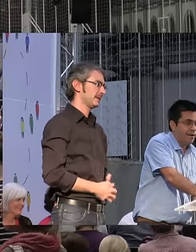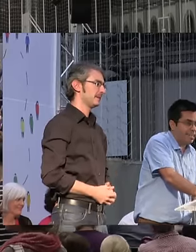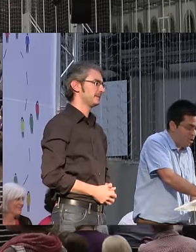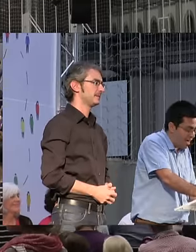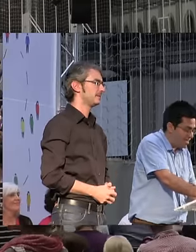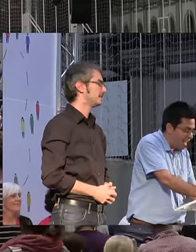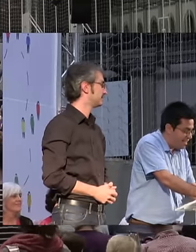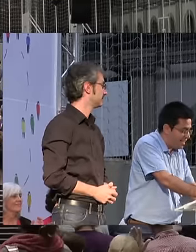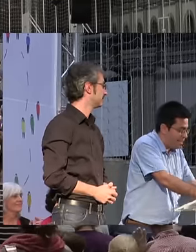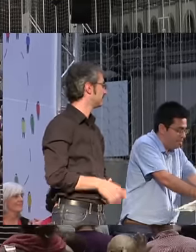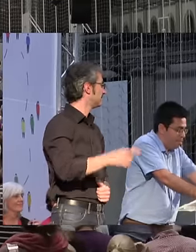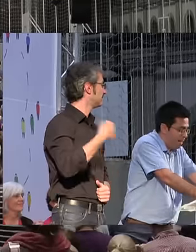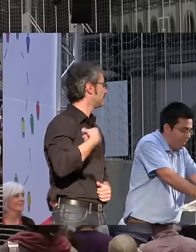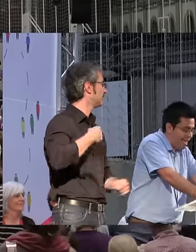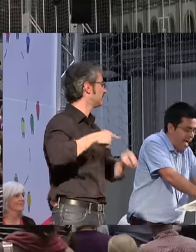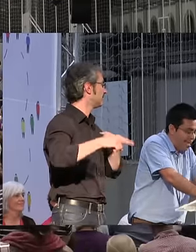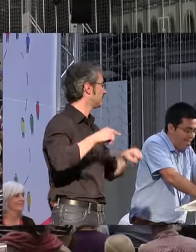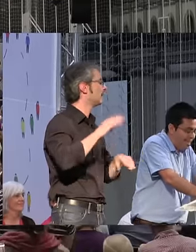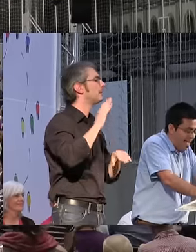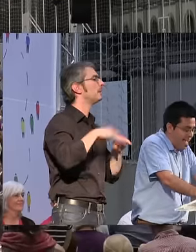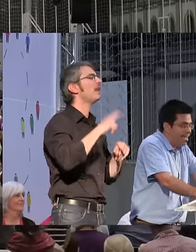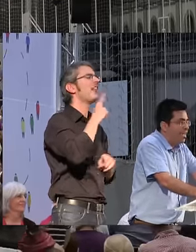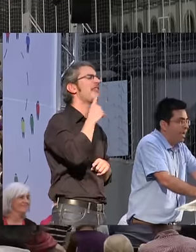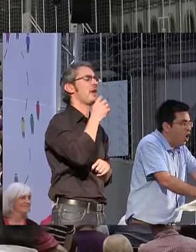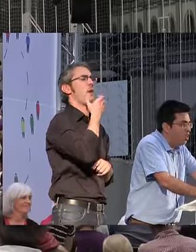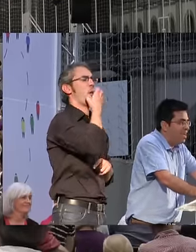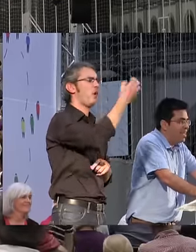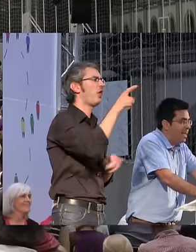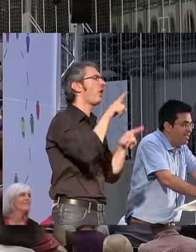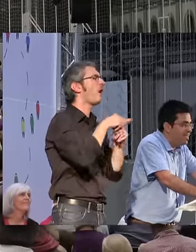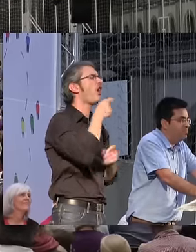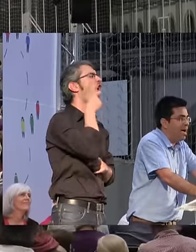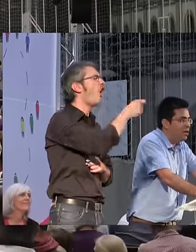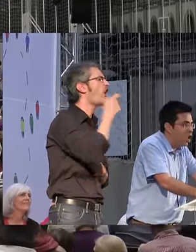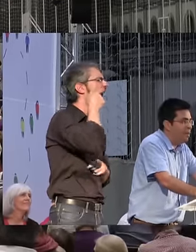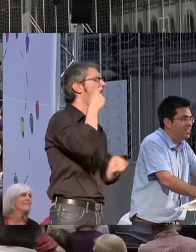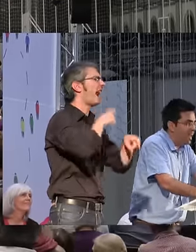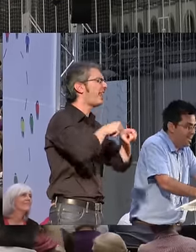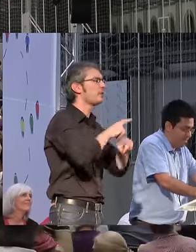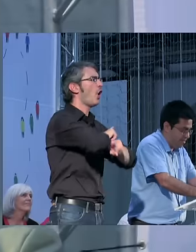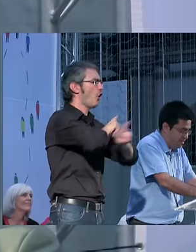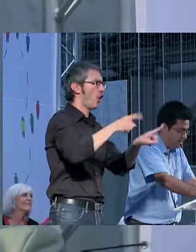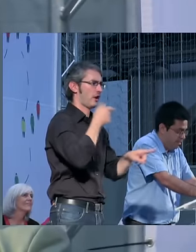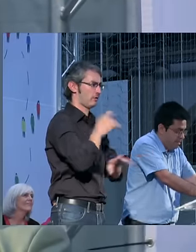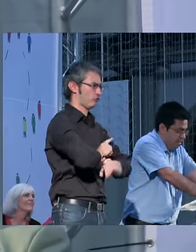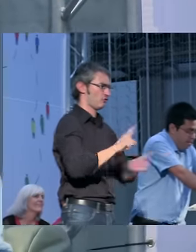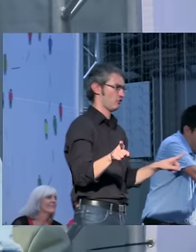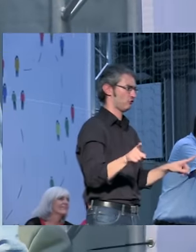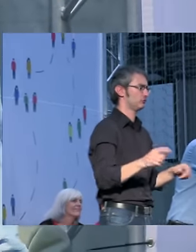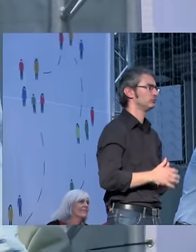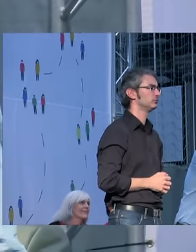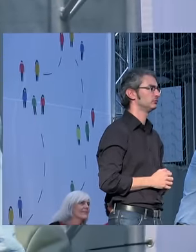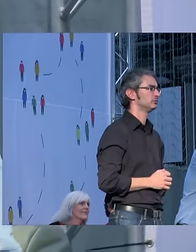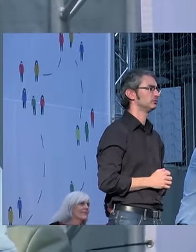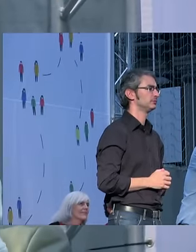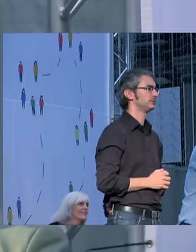Que va saber organitzar-se per dir alt i clar que l'odi i el racisme no venceran.